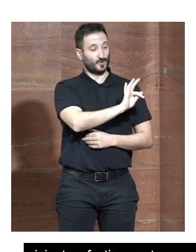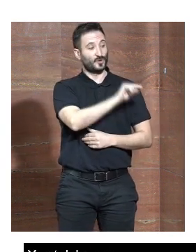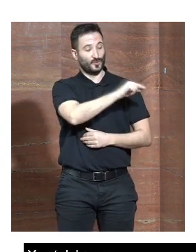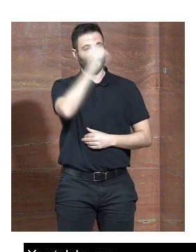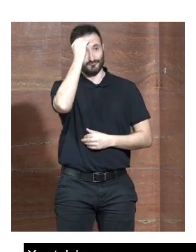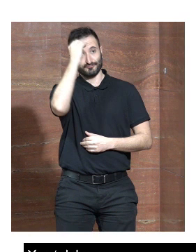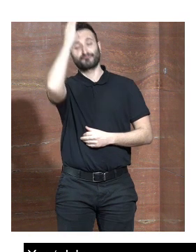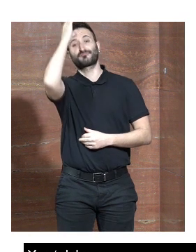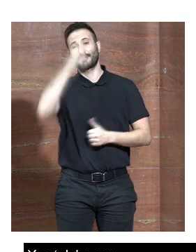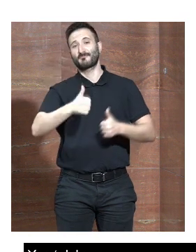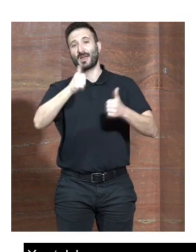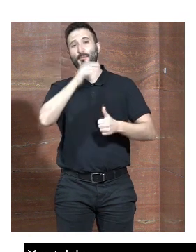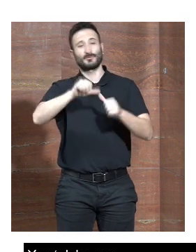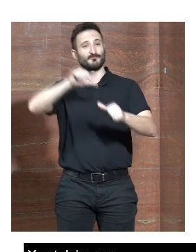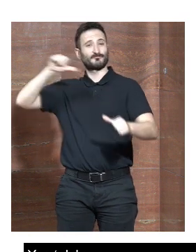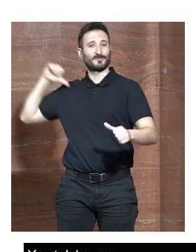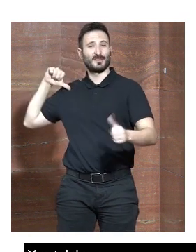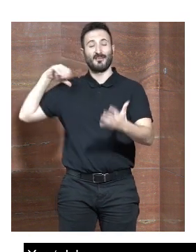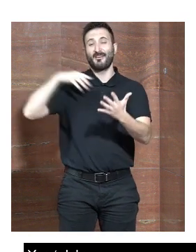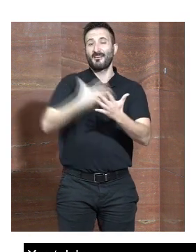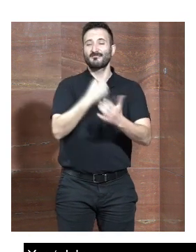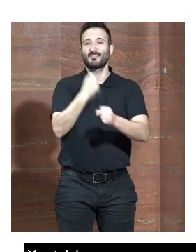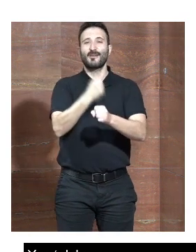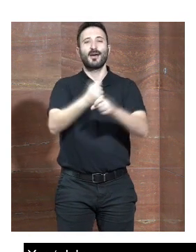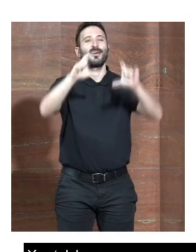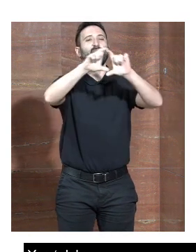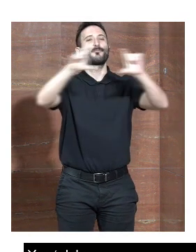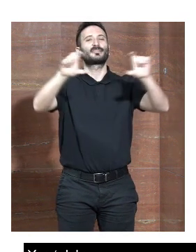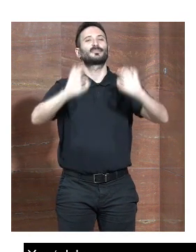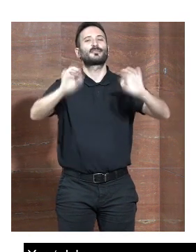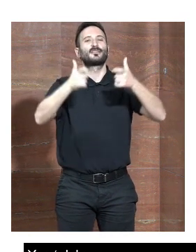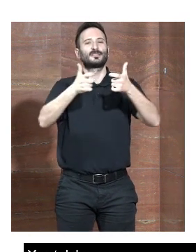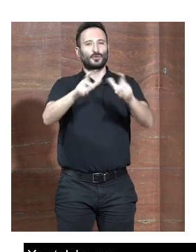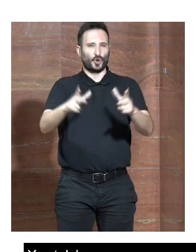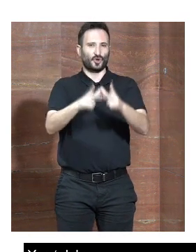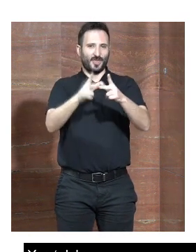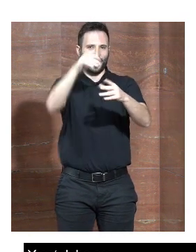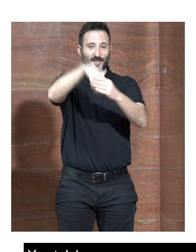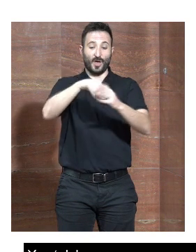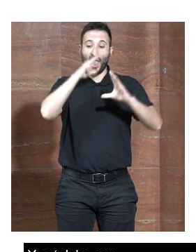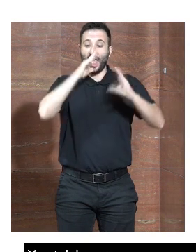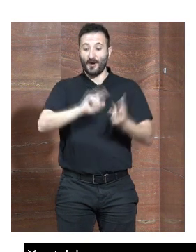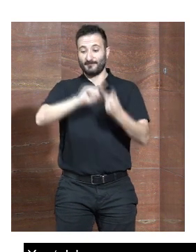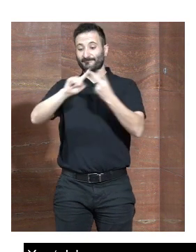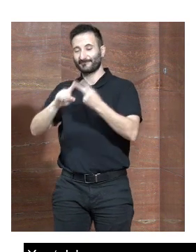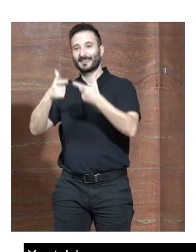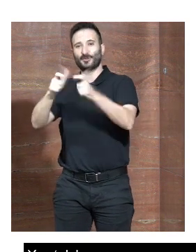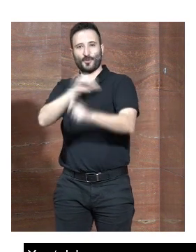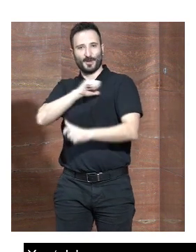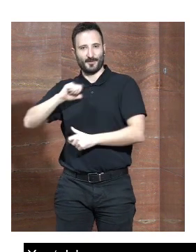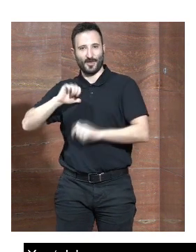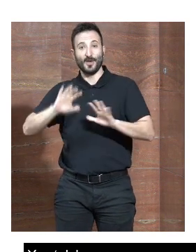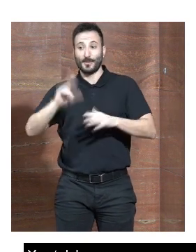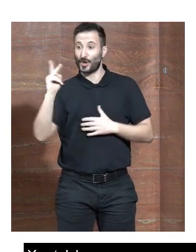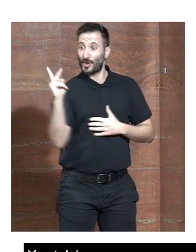el conocimiento por haber trabajado en empresas del sector social, ahora estás en el sector privado, pero gracias a